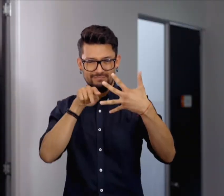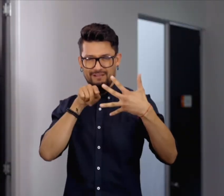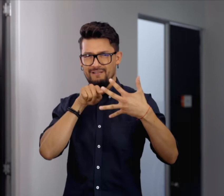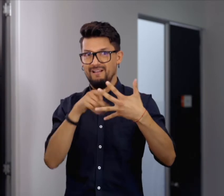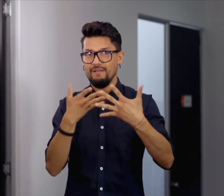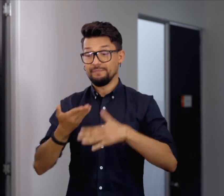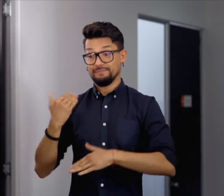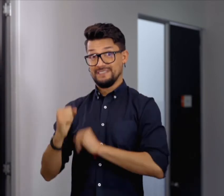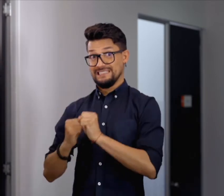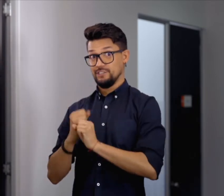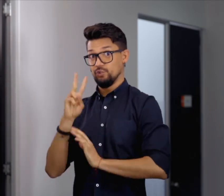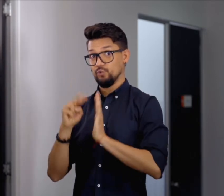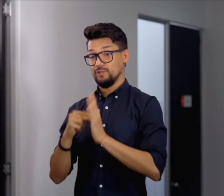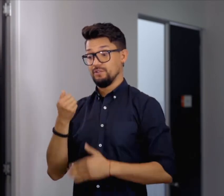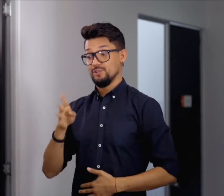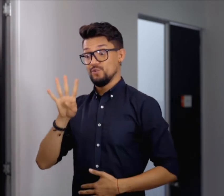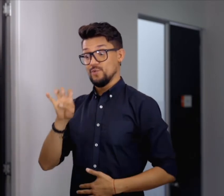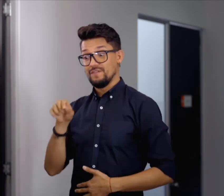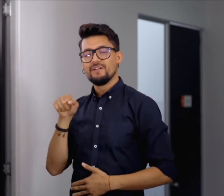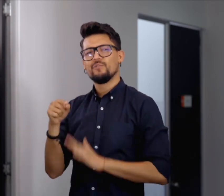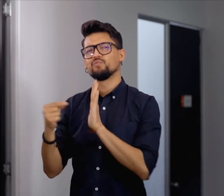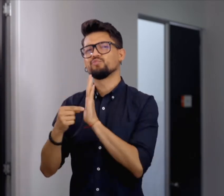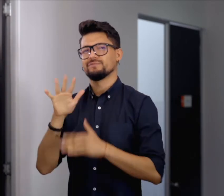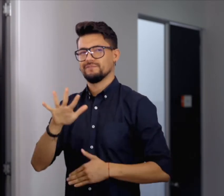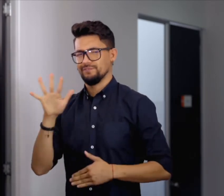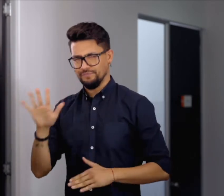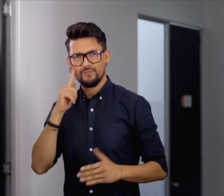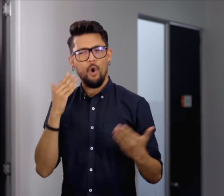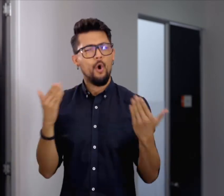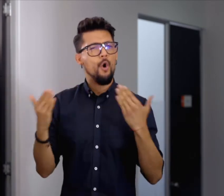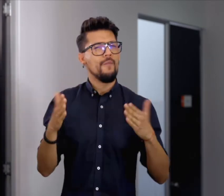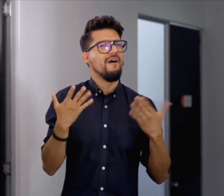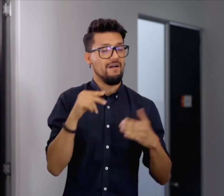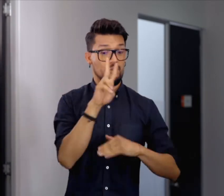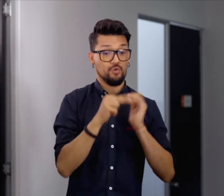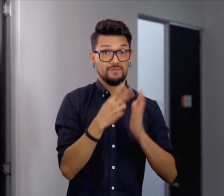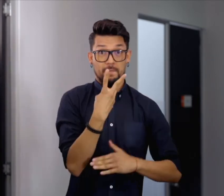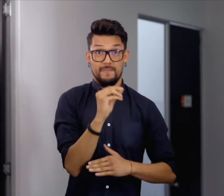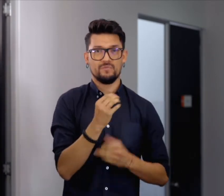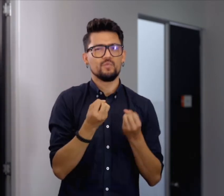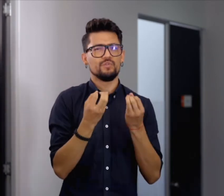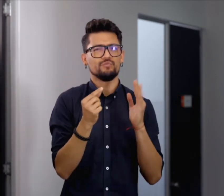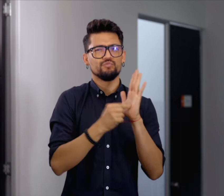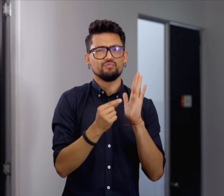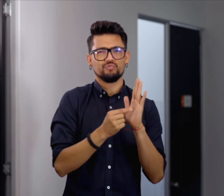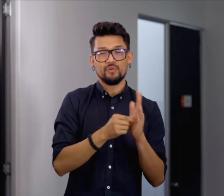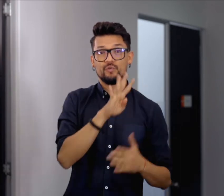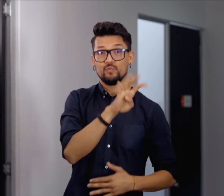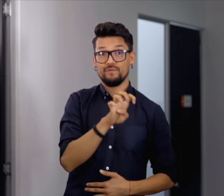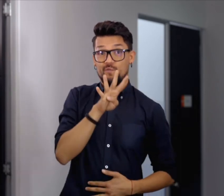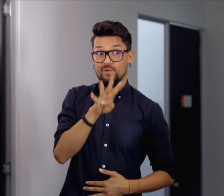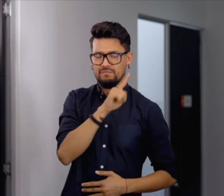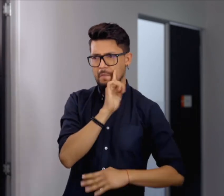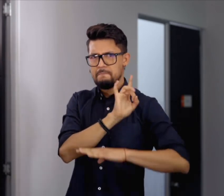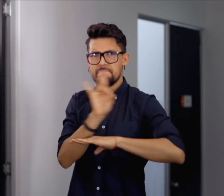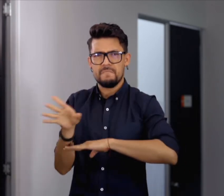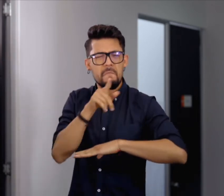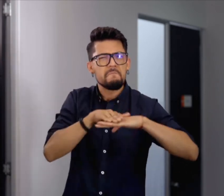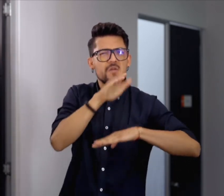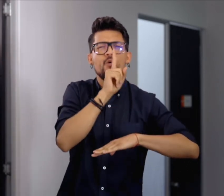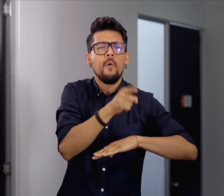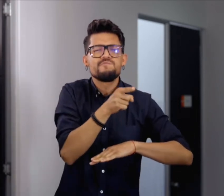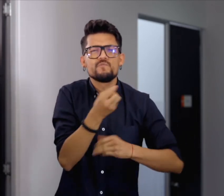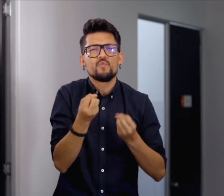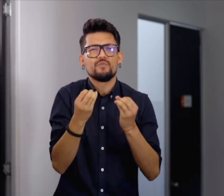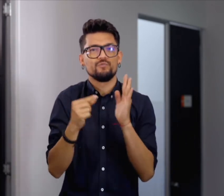En 2020, el índice de transparencia y acceso a la información pública fue de 94 puntos, 39 más que